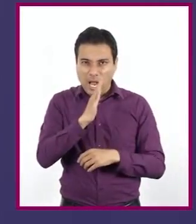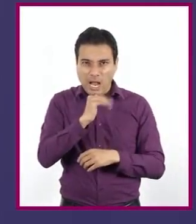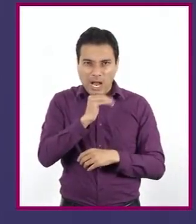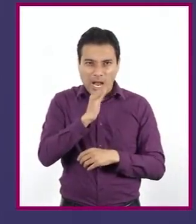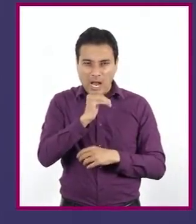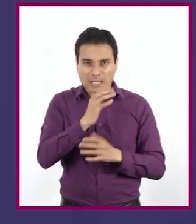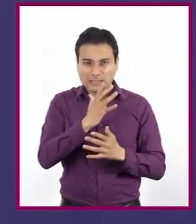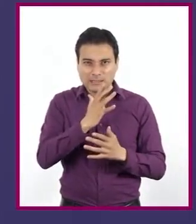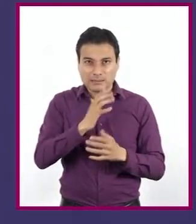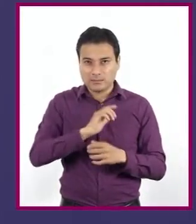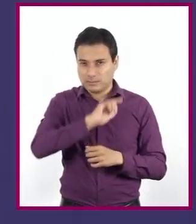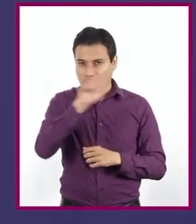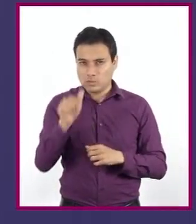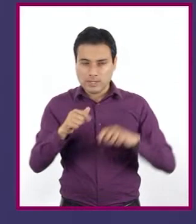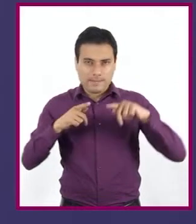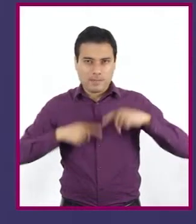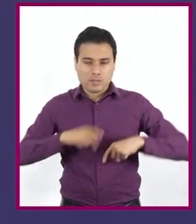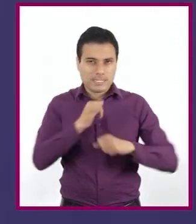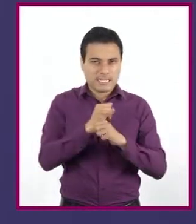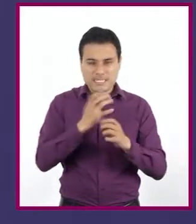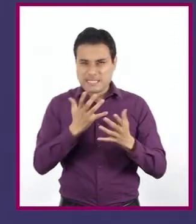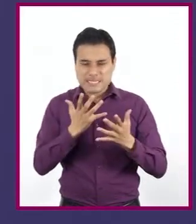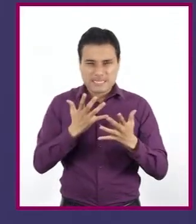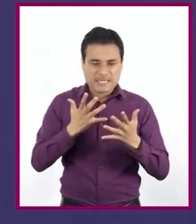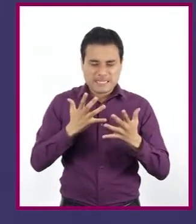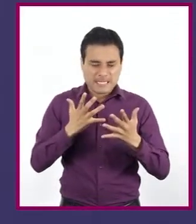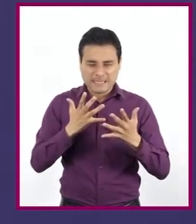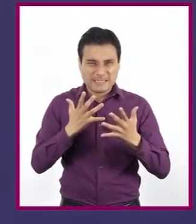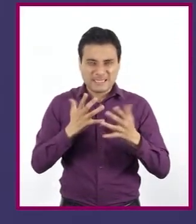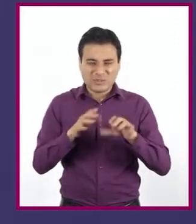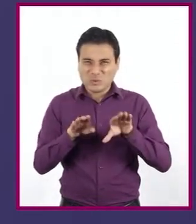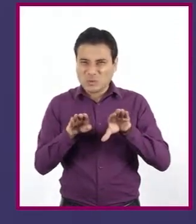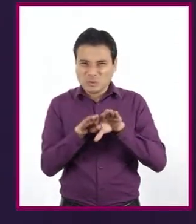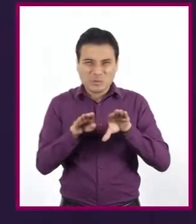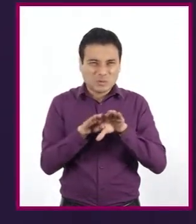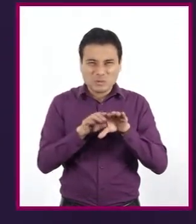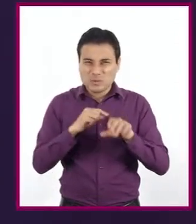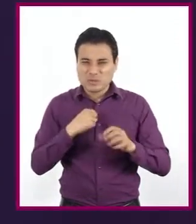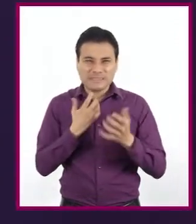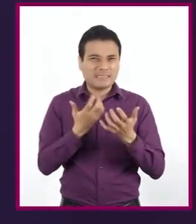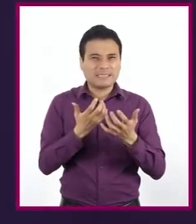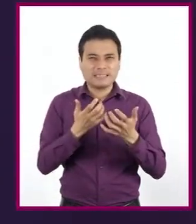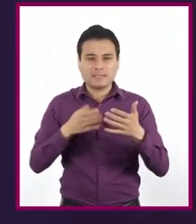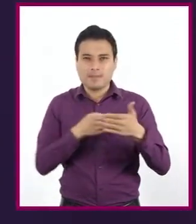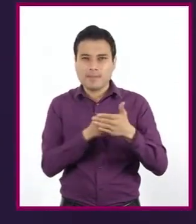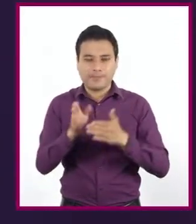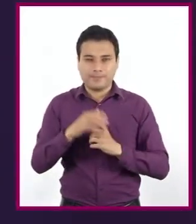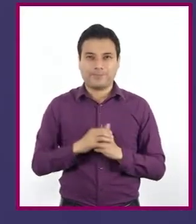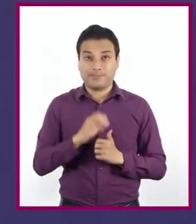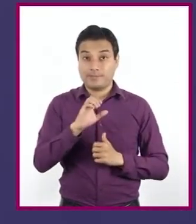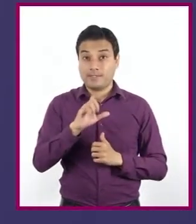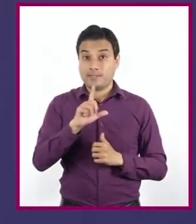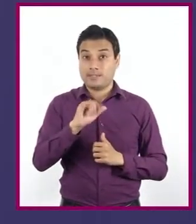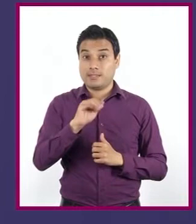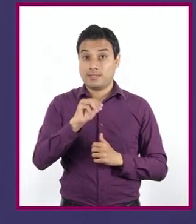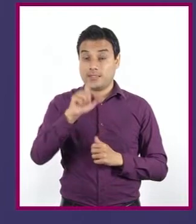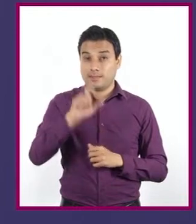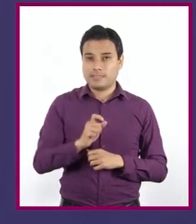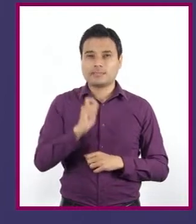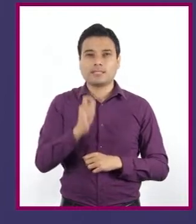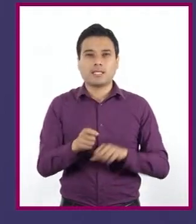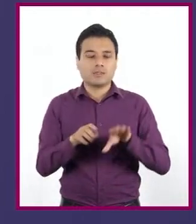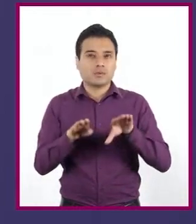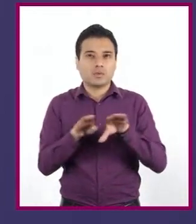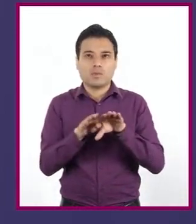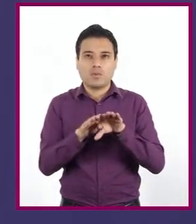que veamos a los personajes actuar guiados por sus deseos más profundos, mientras que el clímax es el punto culminante